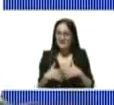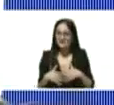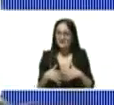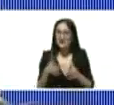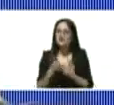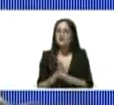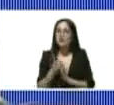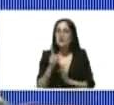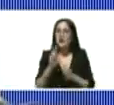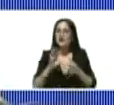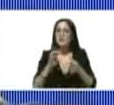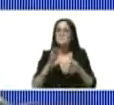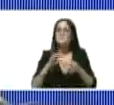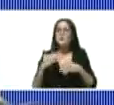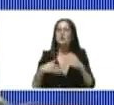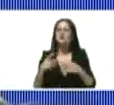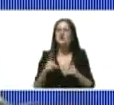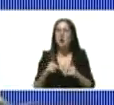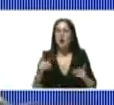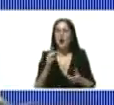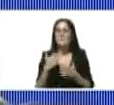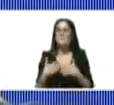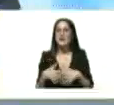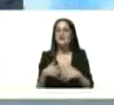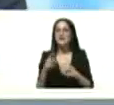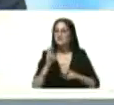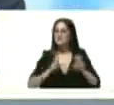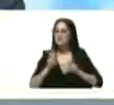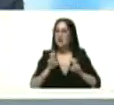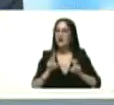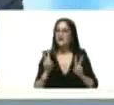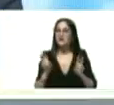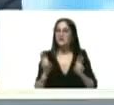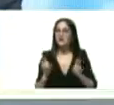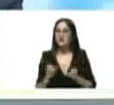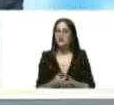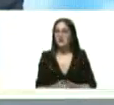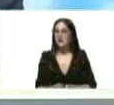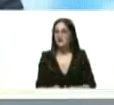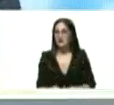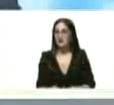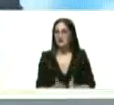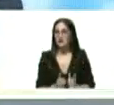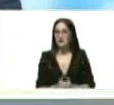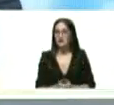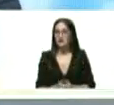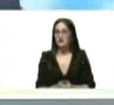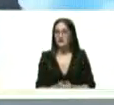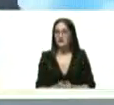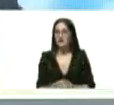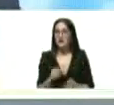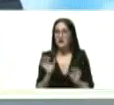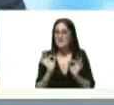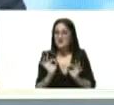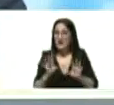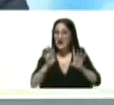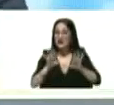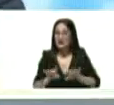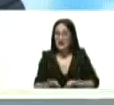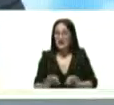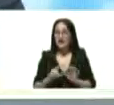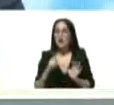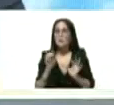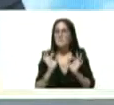que ver con una cadena de producción. Bueno, vamos a estudiar el tema y yo quiero la propuesta concreta, específica, ya redactada, ya